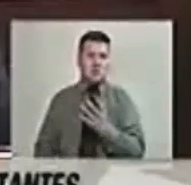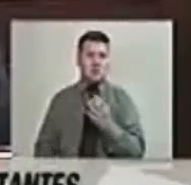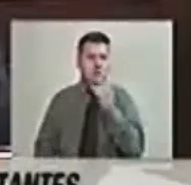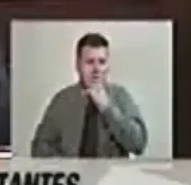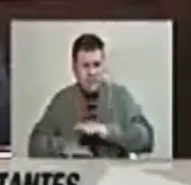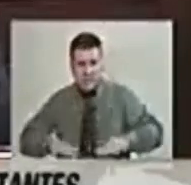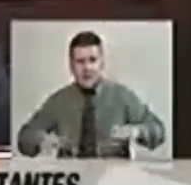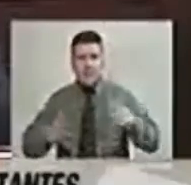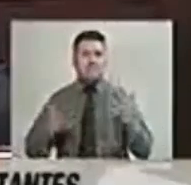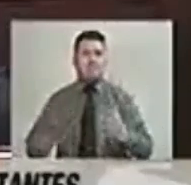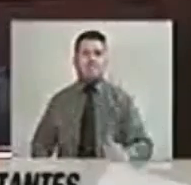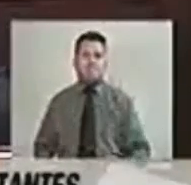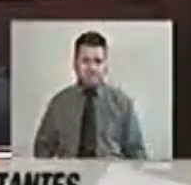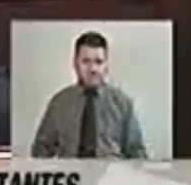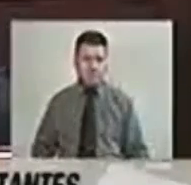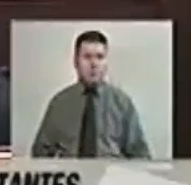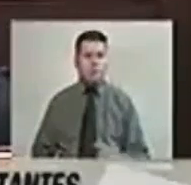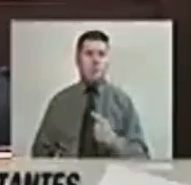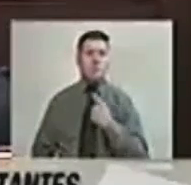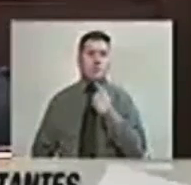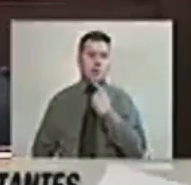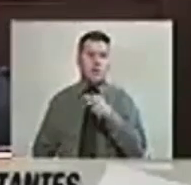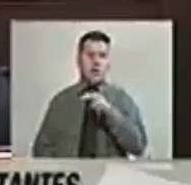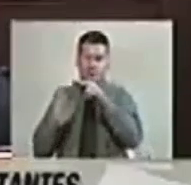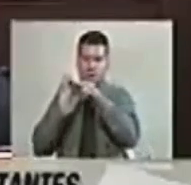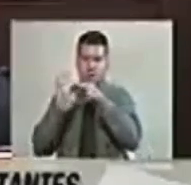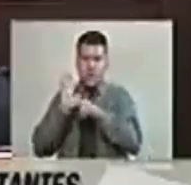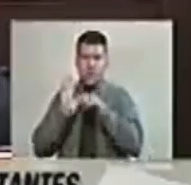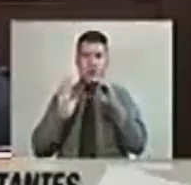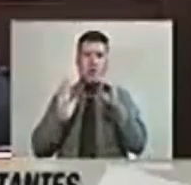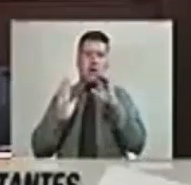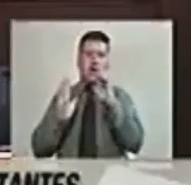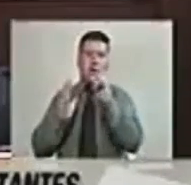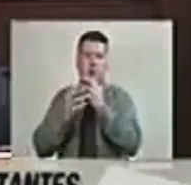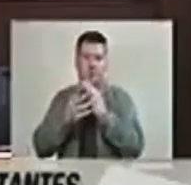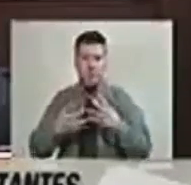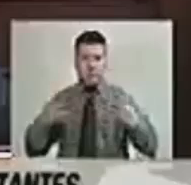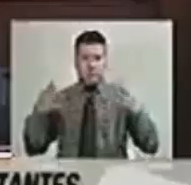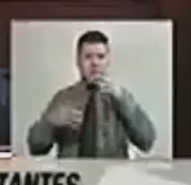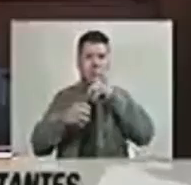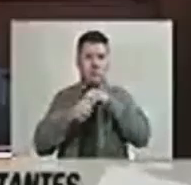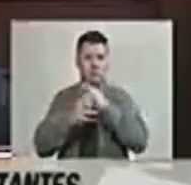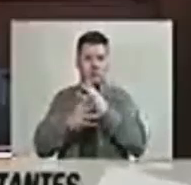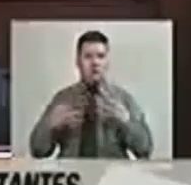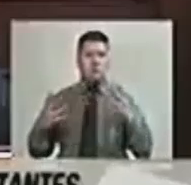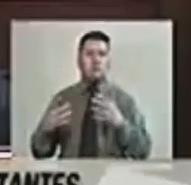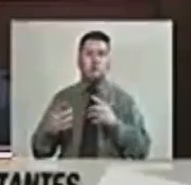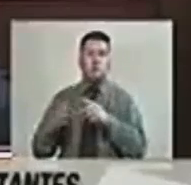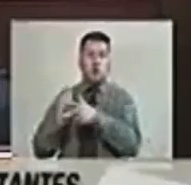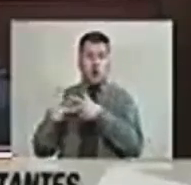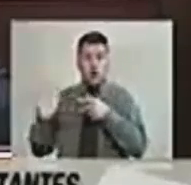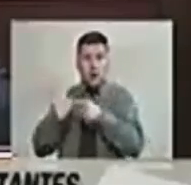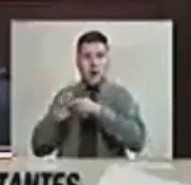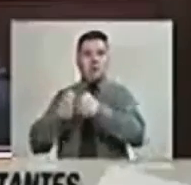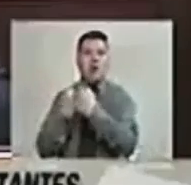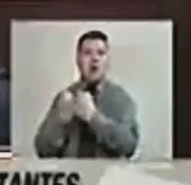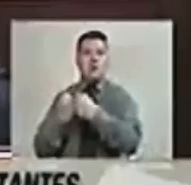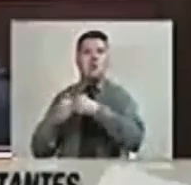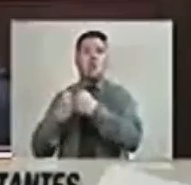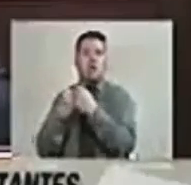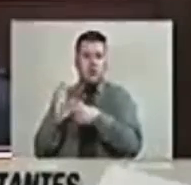regional. De hecho, así lo ha declarado la última resolución de la OEA, que ha expresado que existe la ruptura de un orden constitucional en nuestro